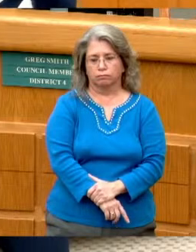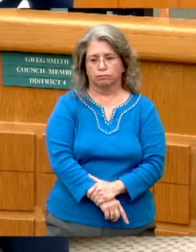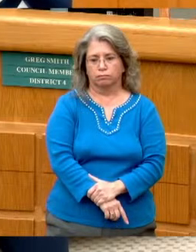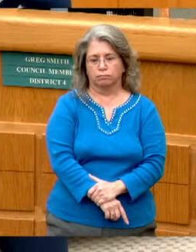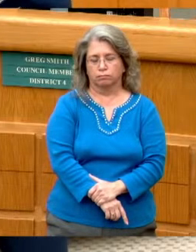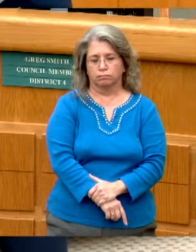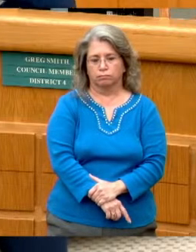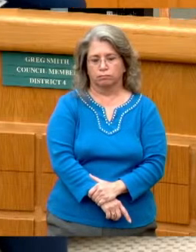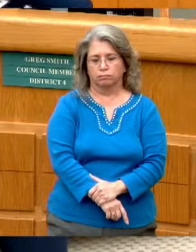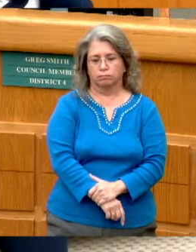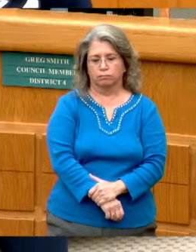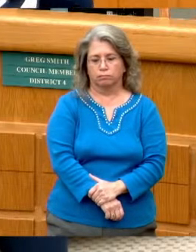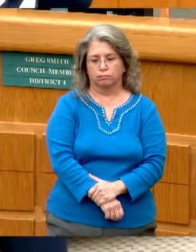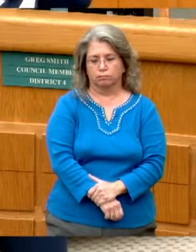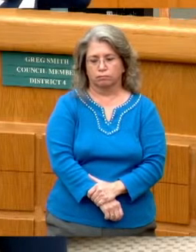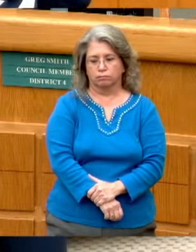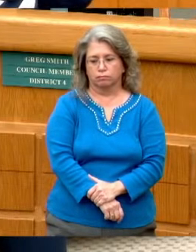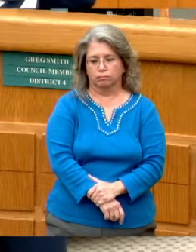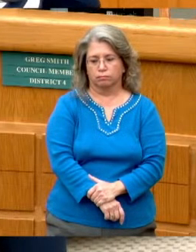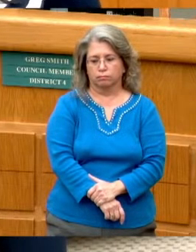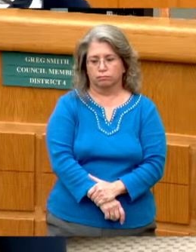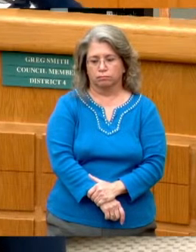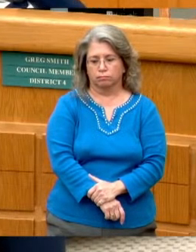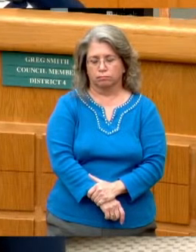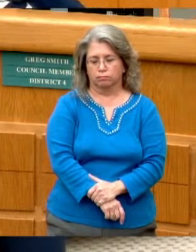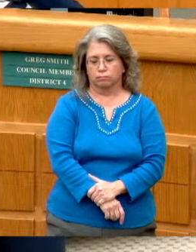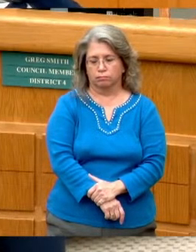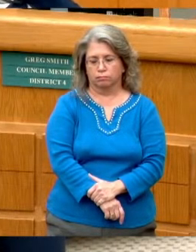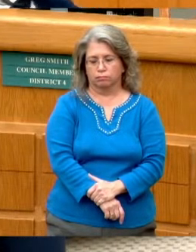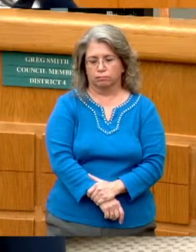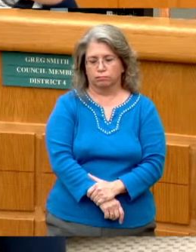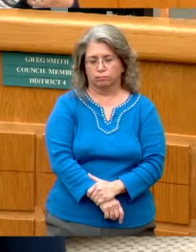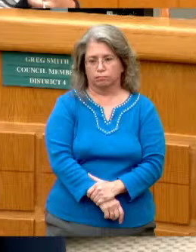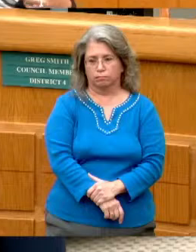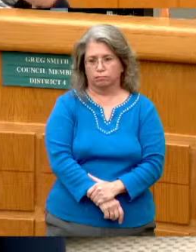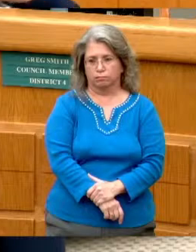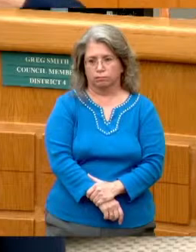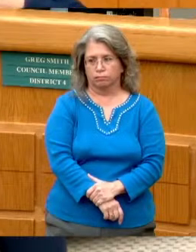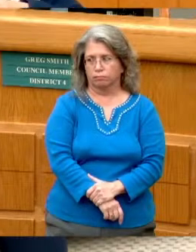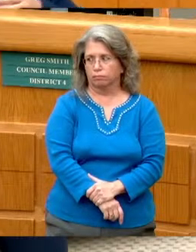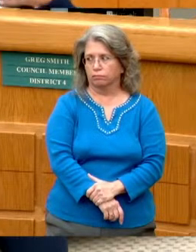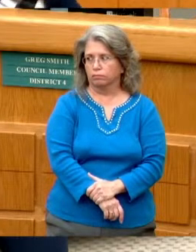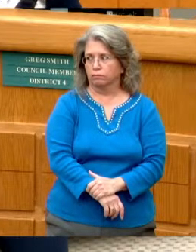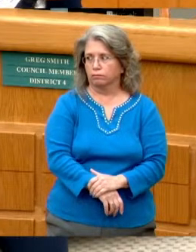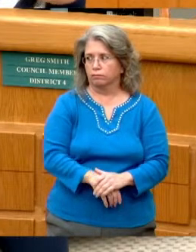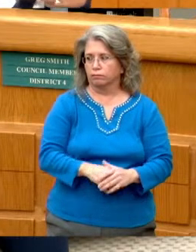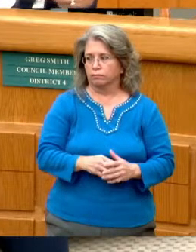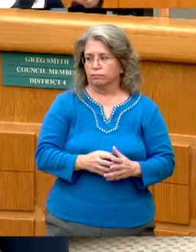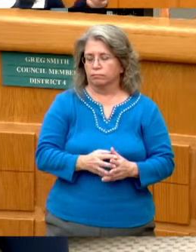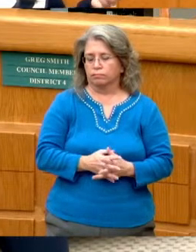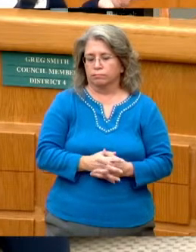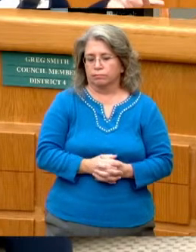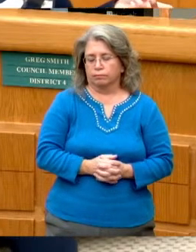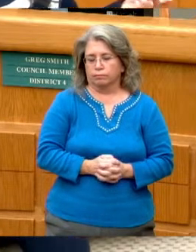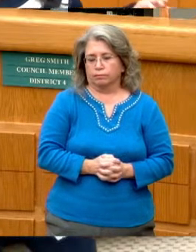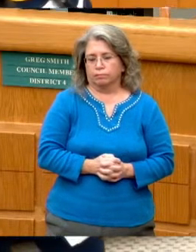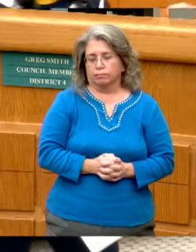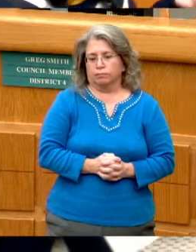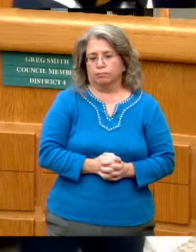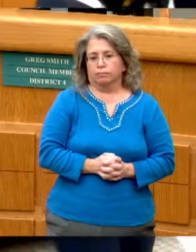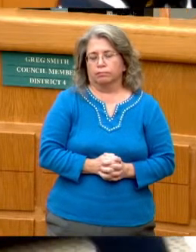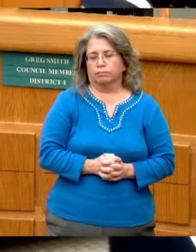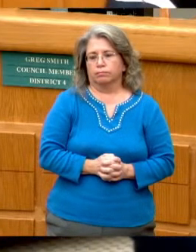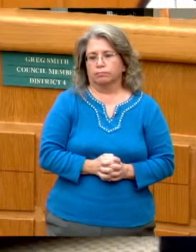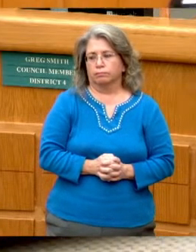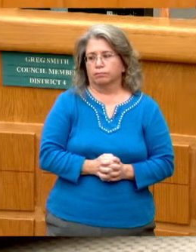Yes camino. Esos son para los pacientes que van a recibir la vacuna. Eso es la información del día y ahora lo paso al